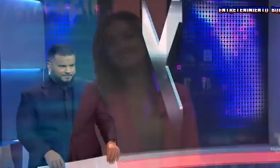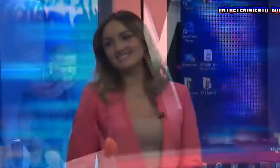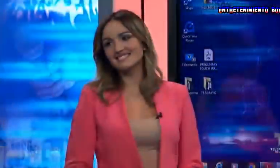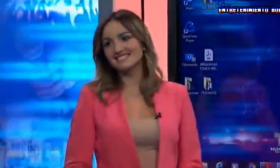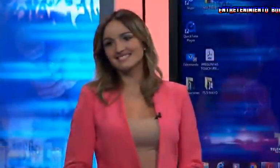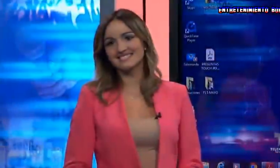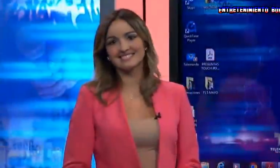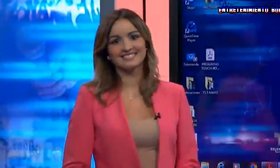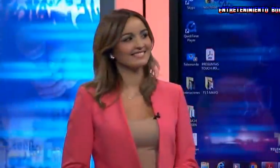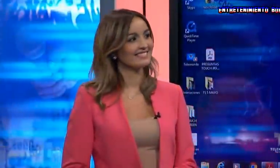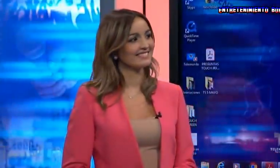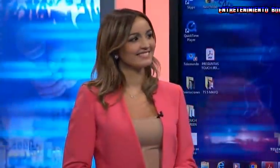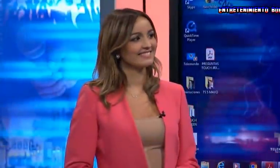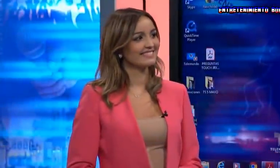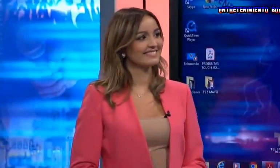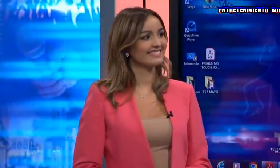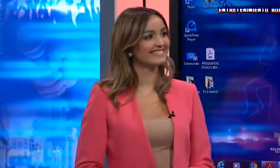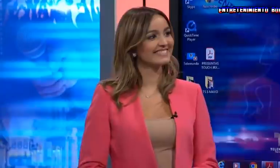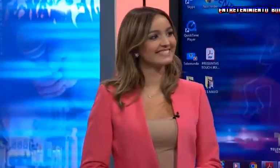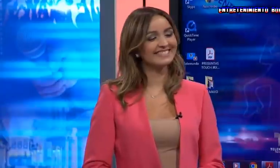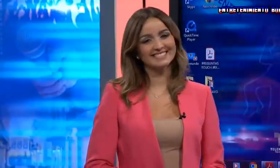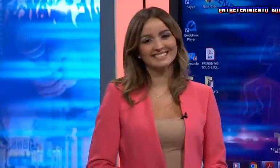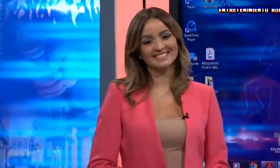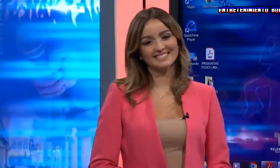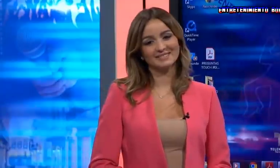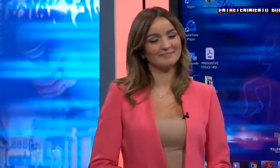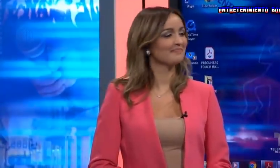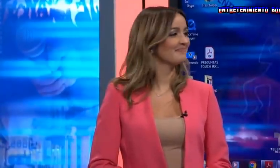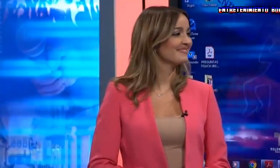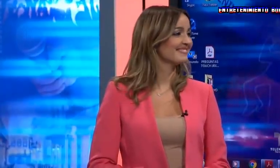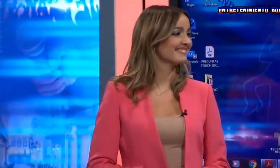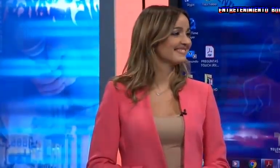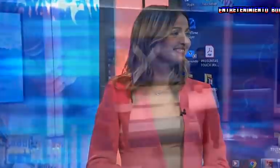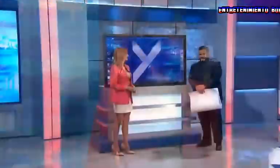Porque, pues así ella lo decidió.